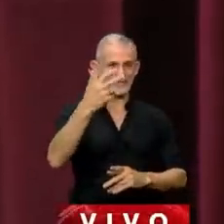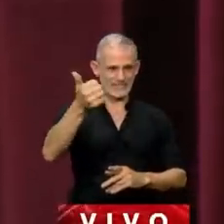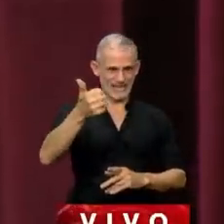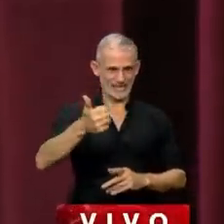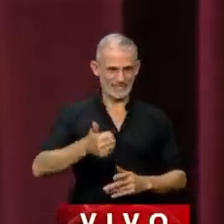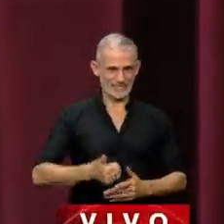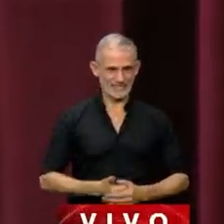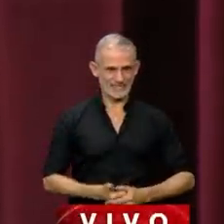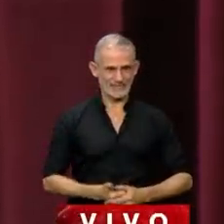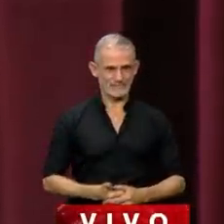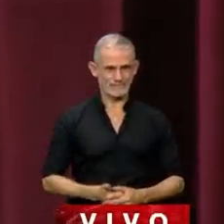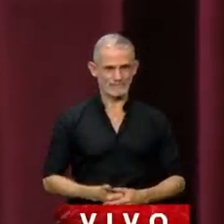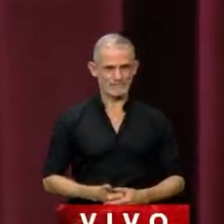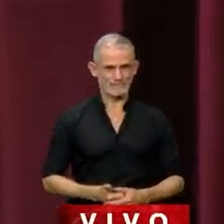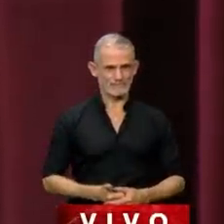226.